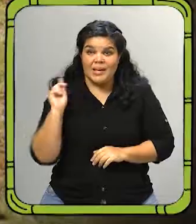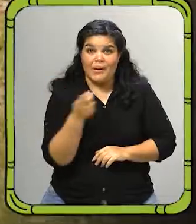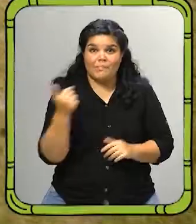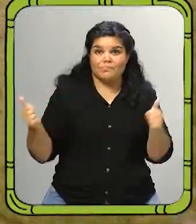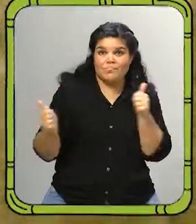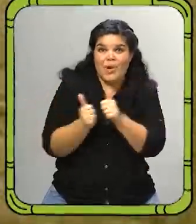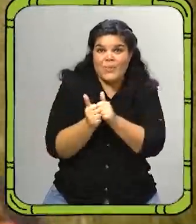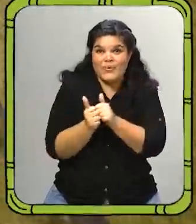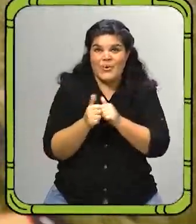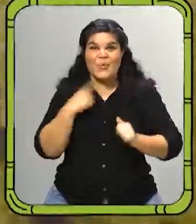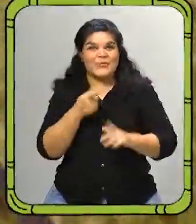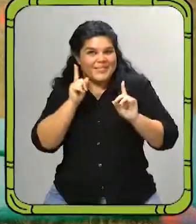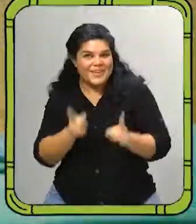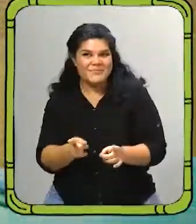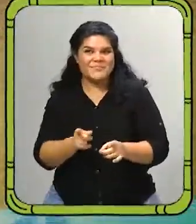montón.